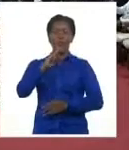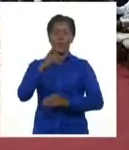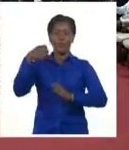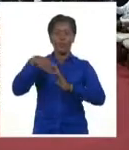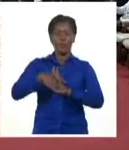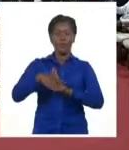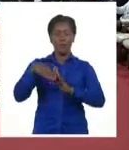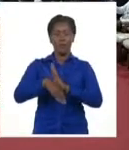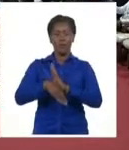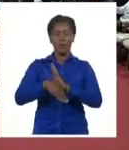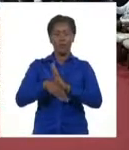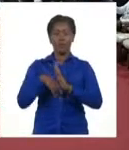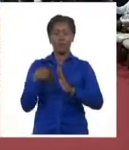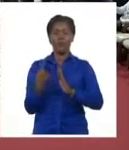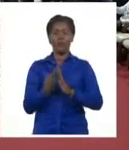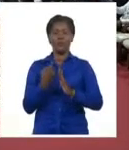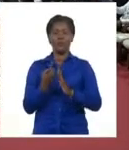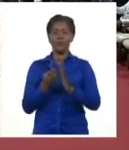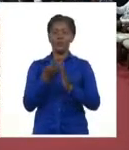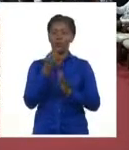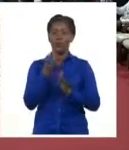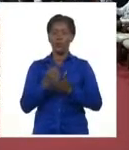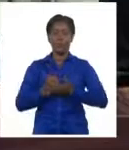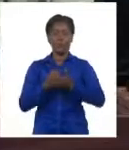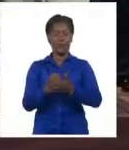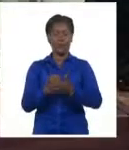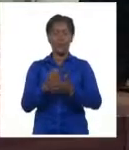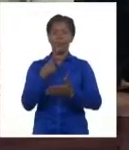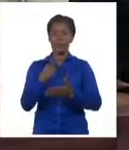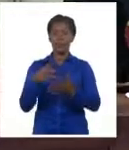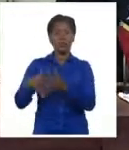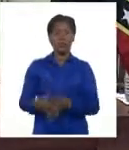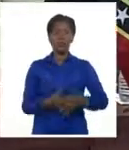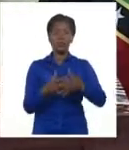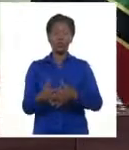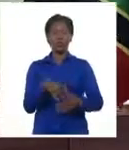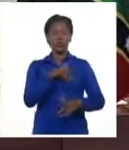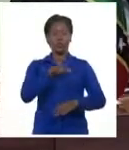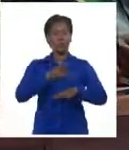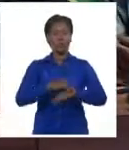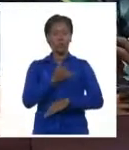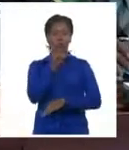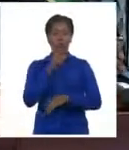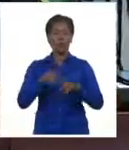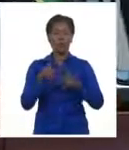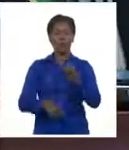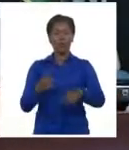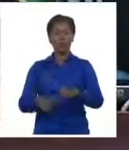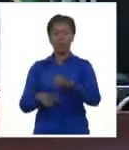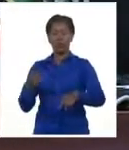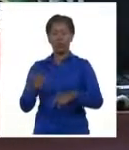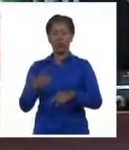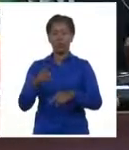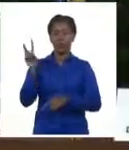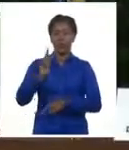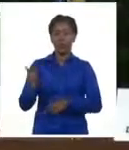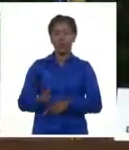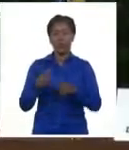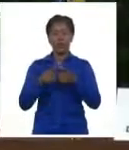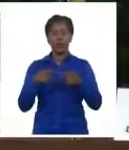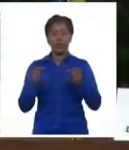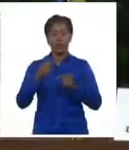las maniobras de Estados Unidos para excluir a Cuba, Nicaragua y Venezuela de la próxima cumbre de las Américas.